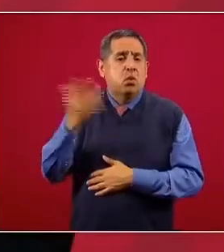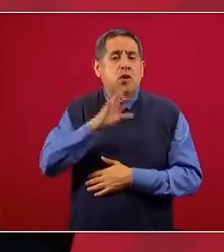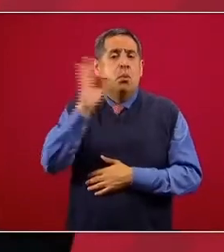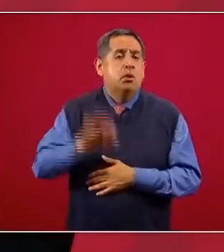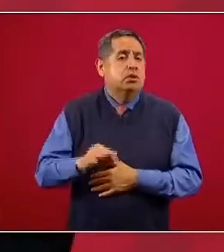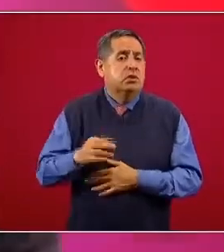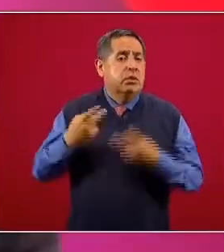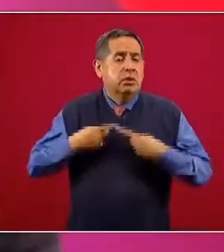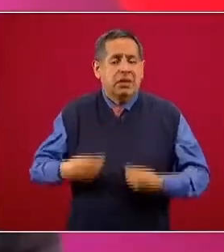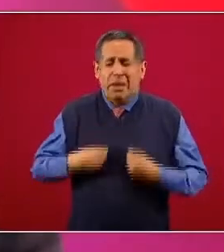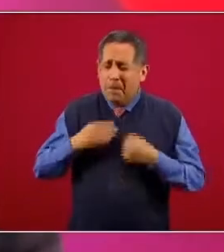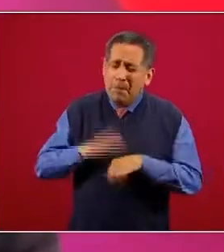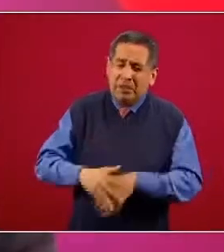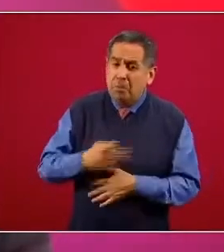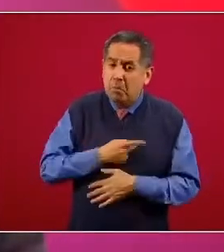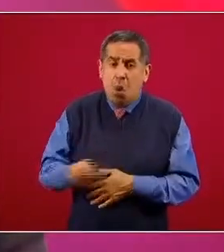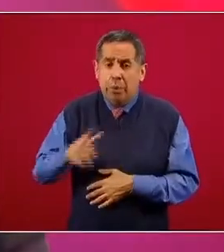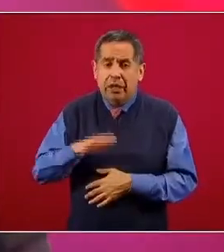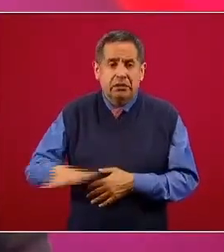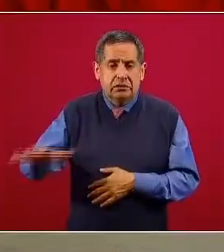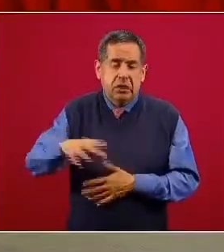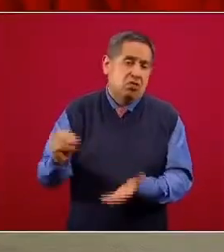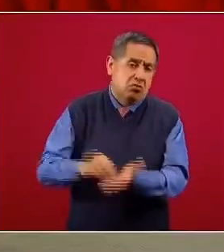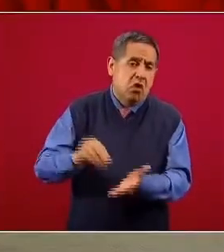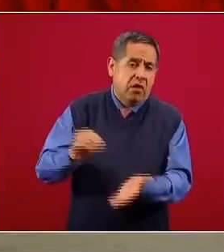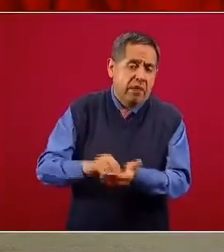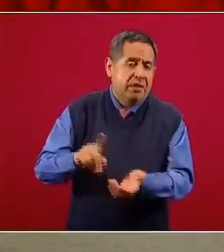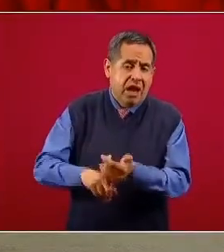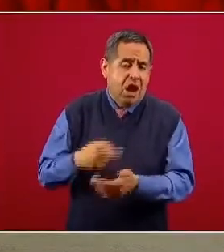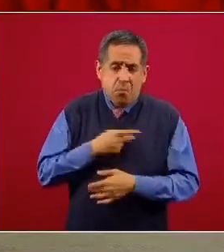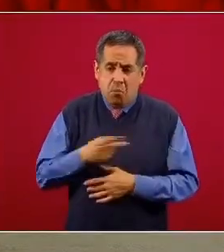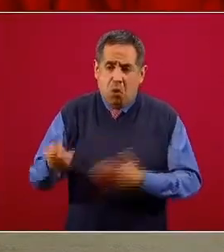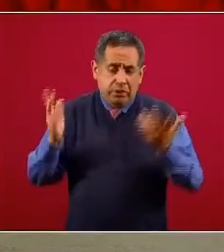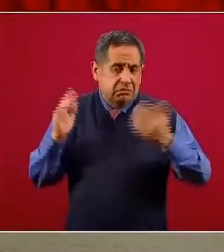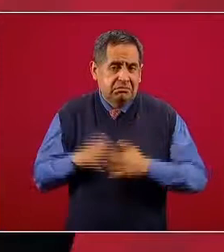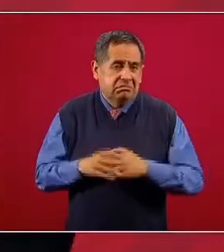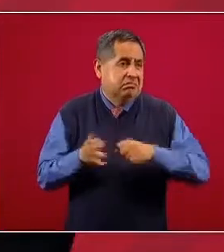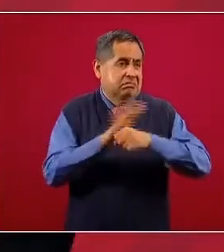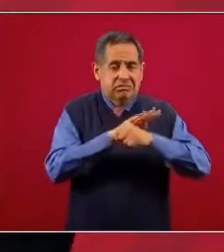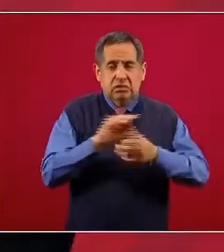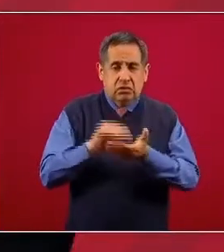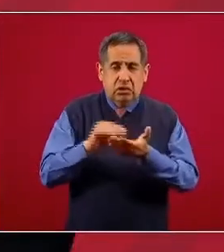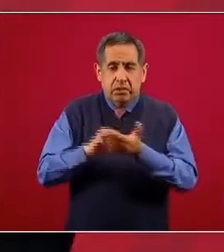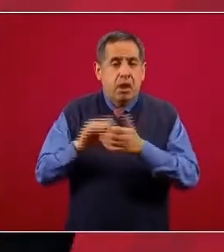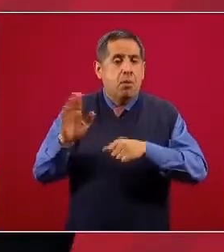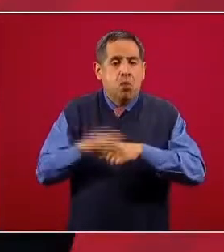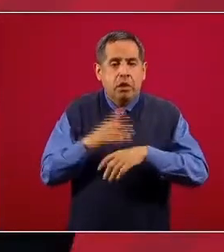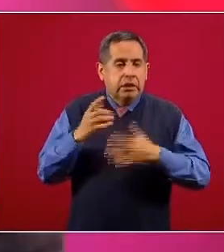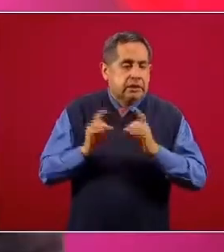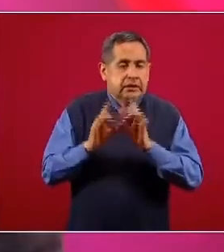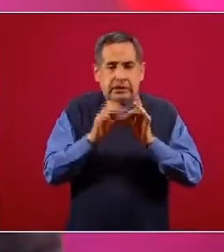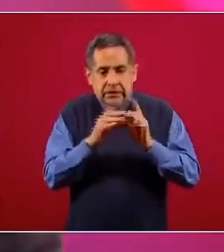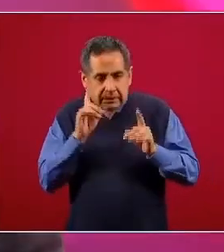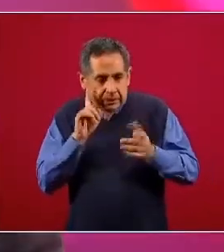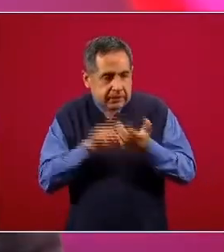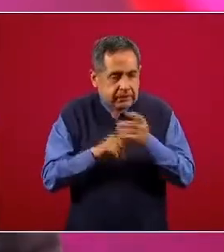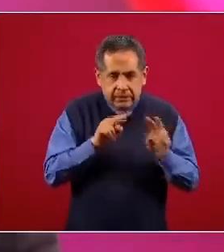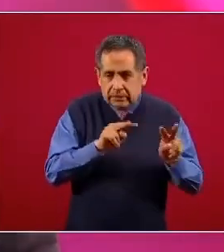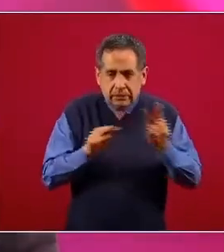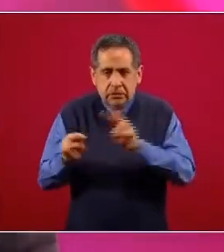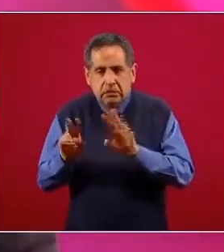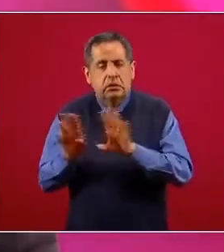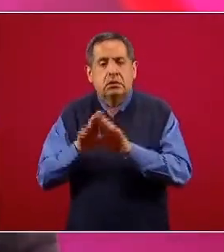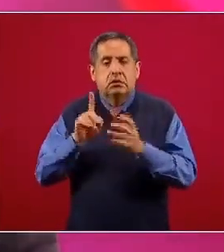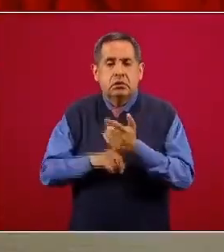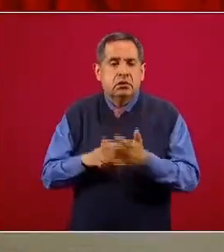vive en condiciones de pobreza, sigue siendo después, a lo largo de la epidemia, porque los determinantes estructurales tienen que